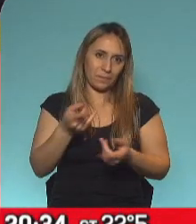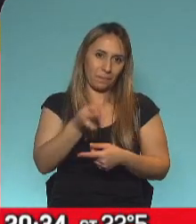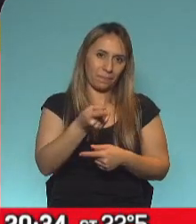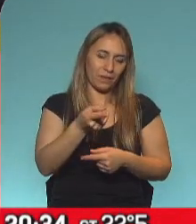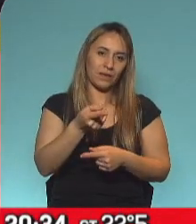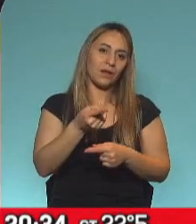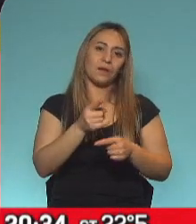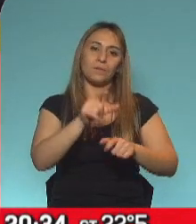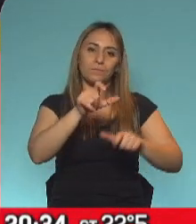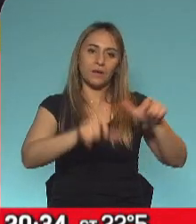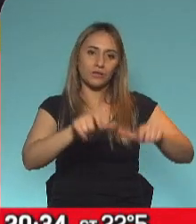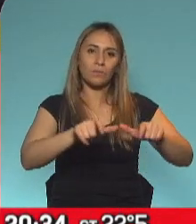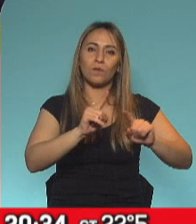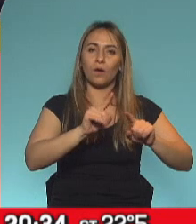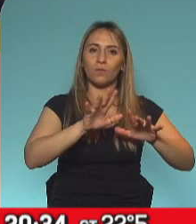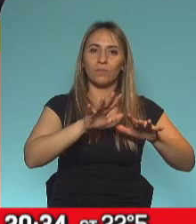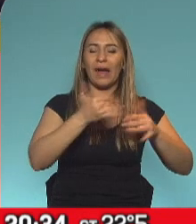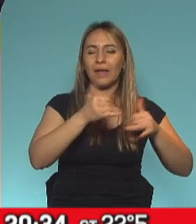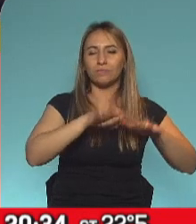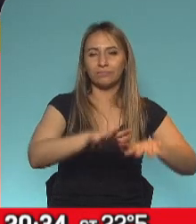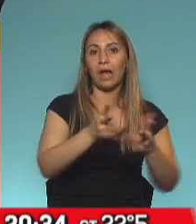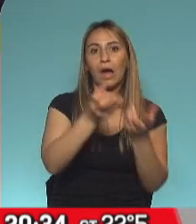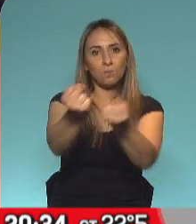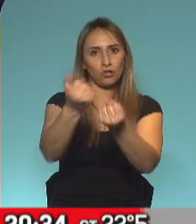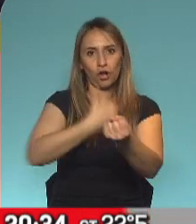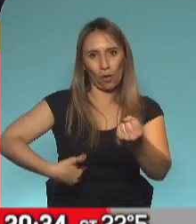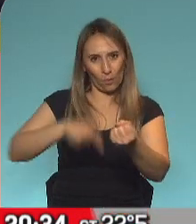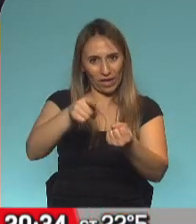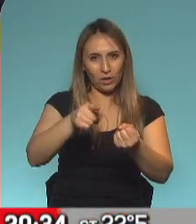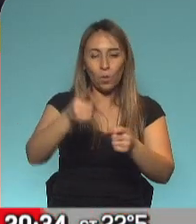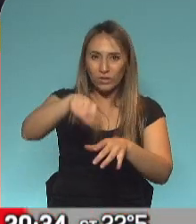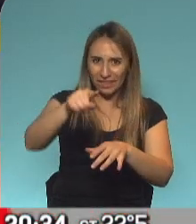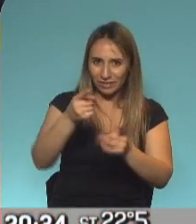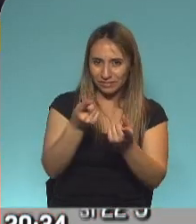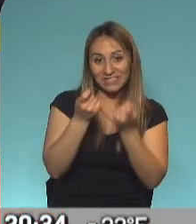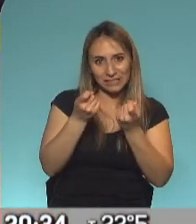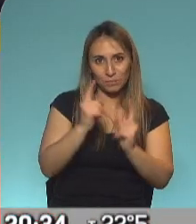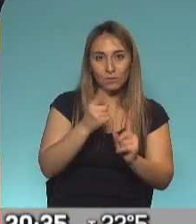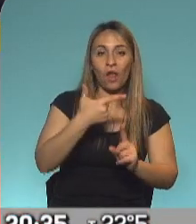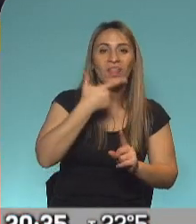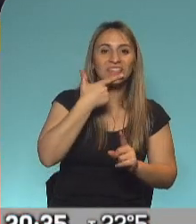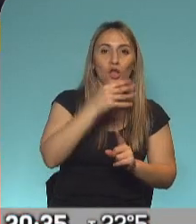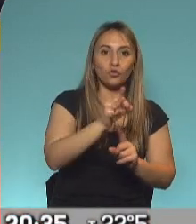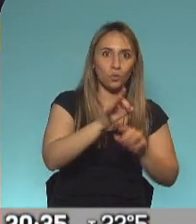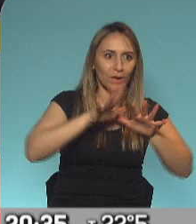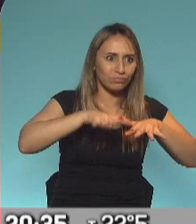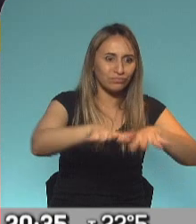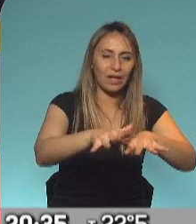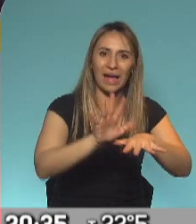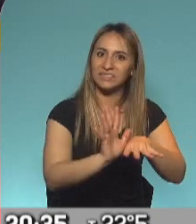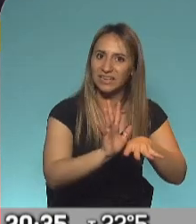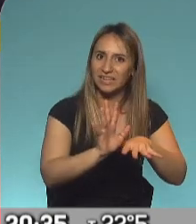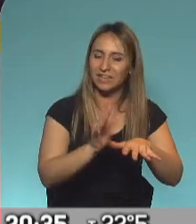vieron movilizaciones de apoyo. ¿Necesitaban un 17 de octubre así? ¿Lo querían, lo deseaban y también